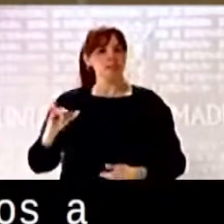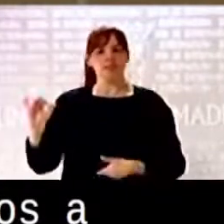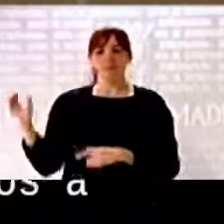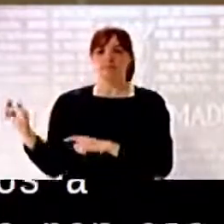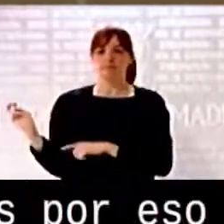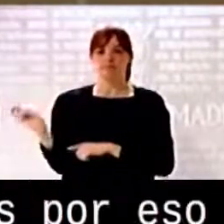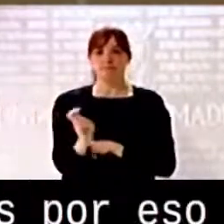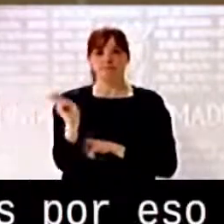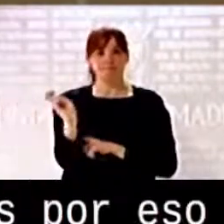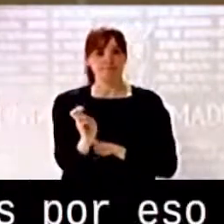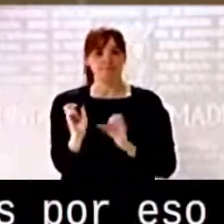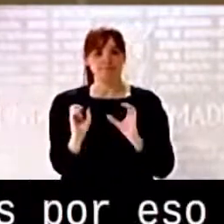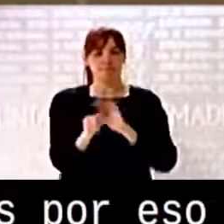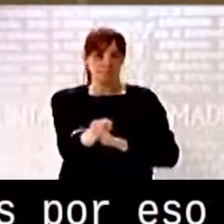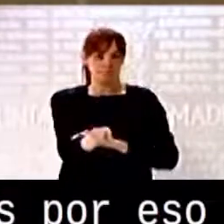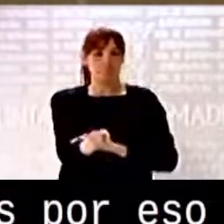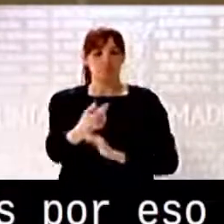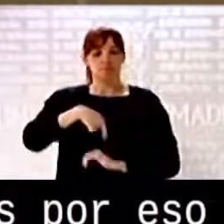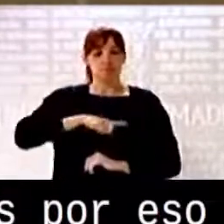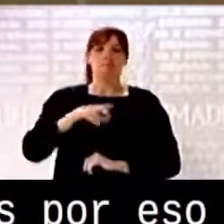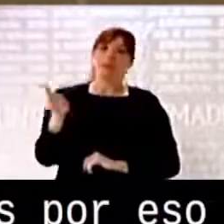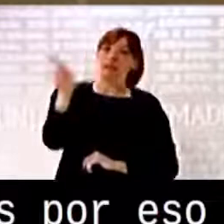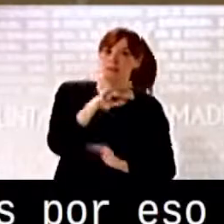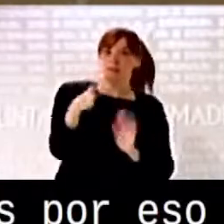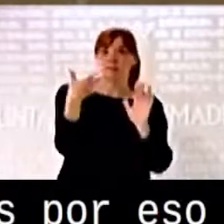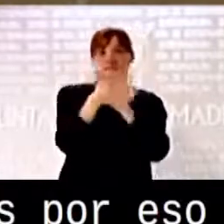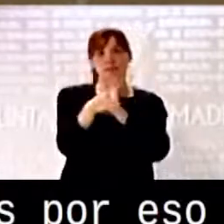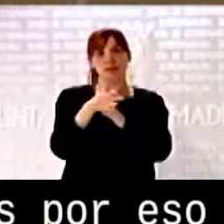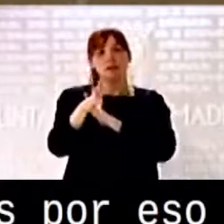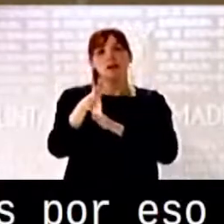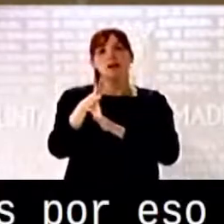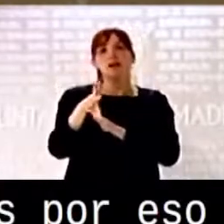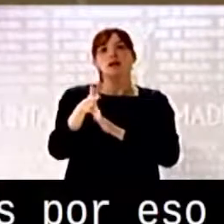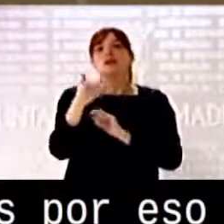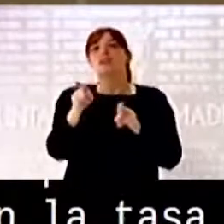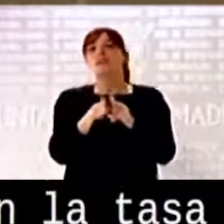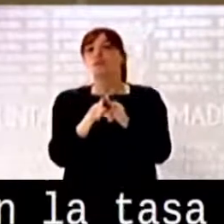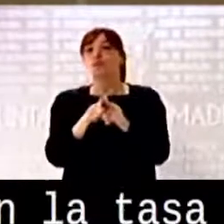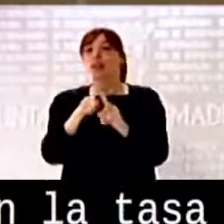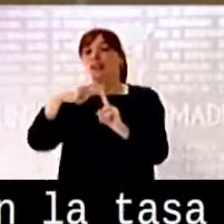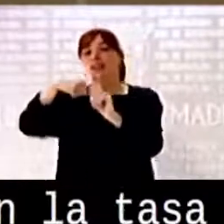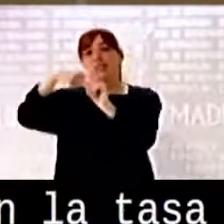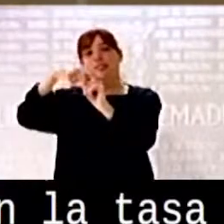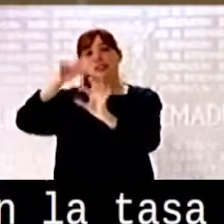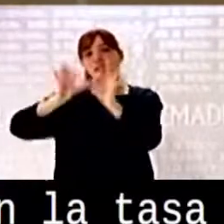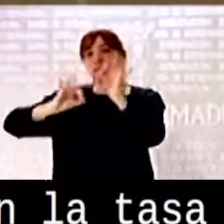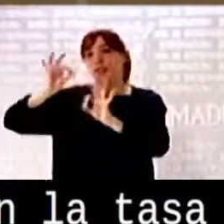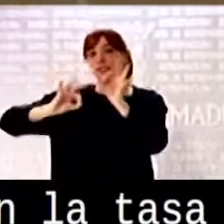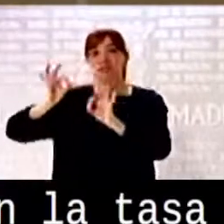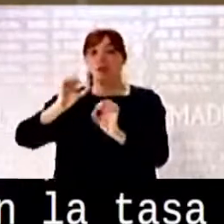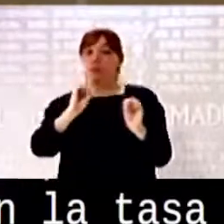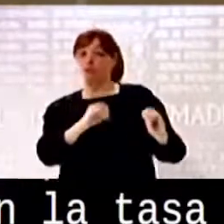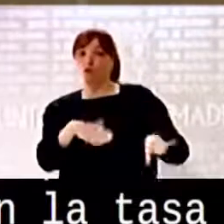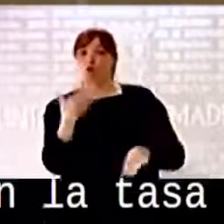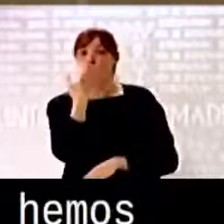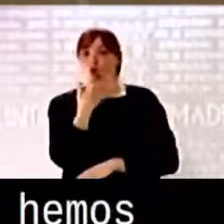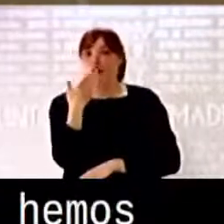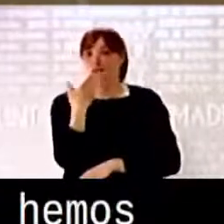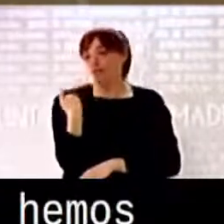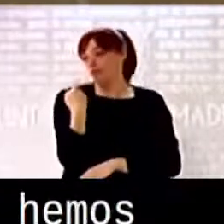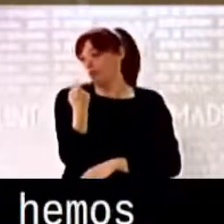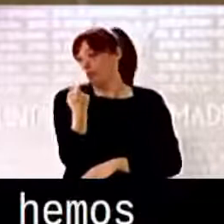Por eso nosotros queremos hacer hincapié en la tasa de abandono escolar que recientemente hemos